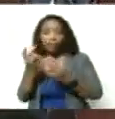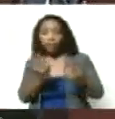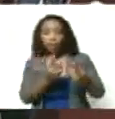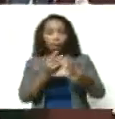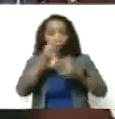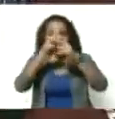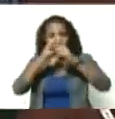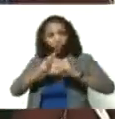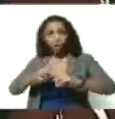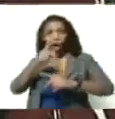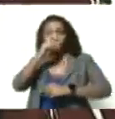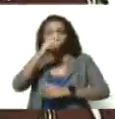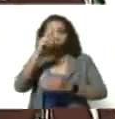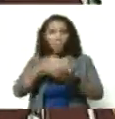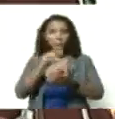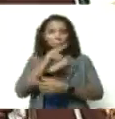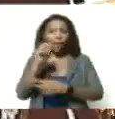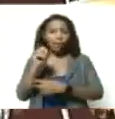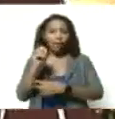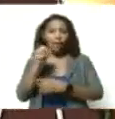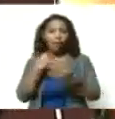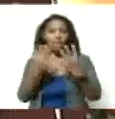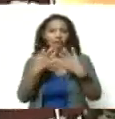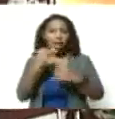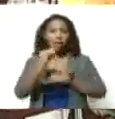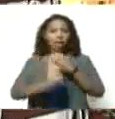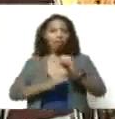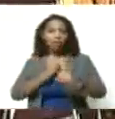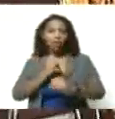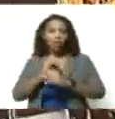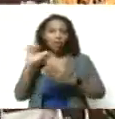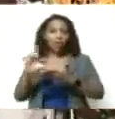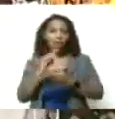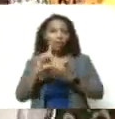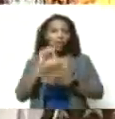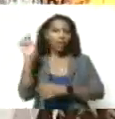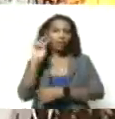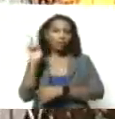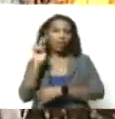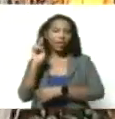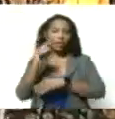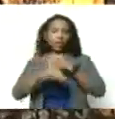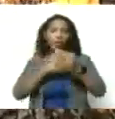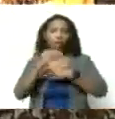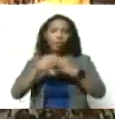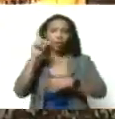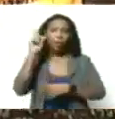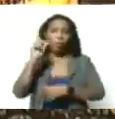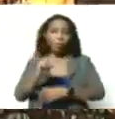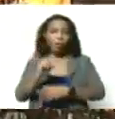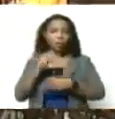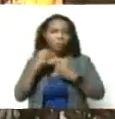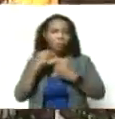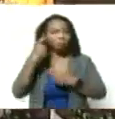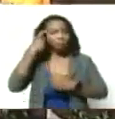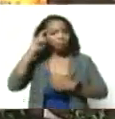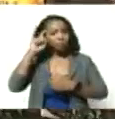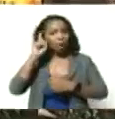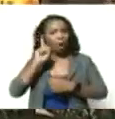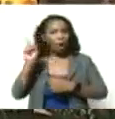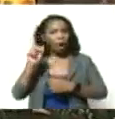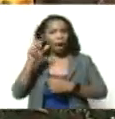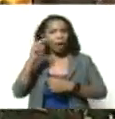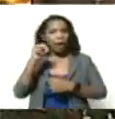homenaje en el año 2020 en la Feria Internacional del Libro de Venezuela, se lo hicimos también para recordar a